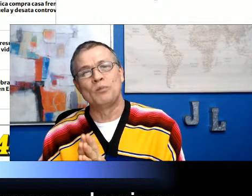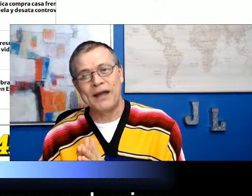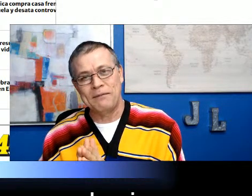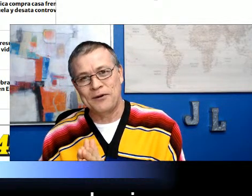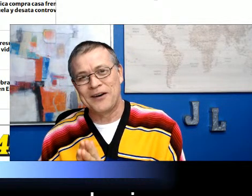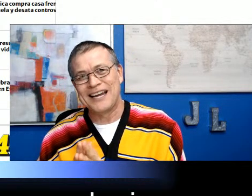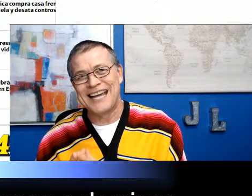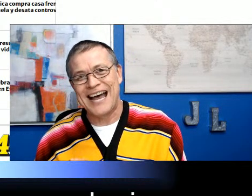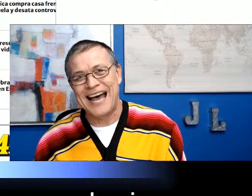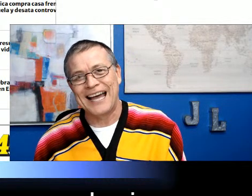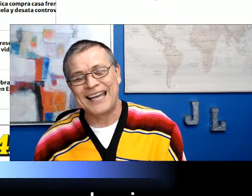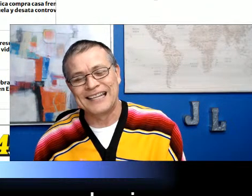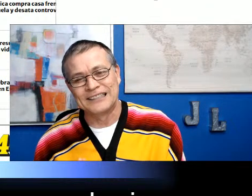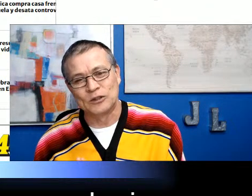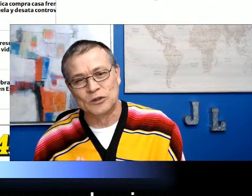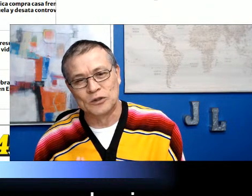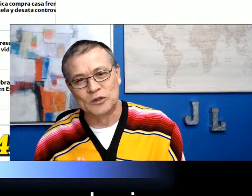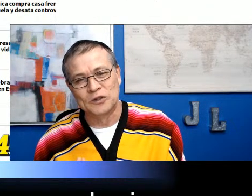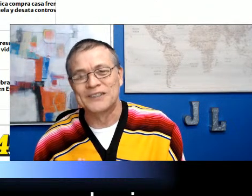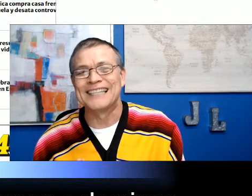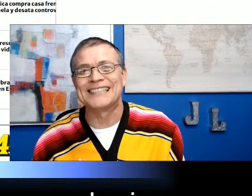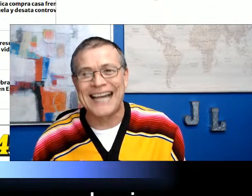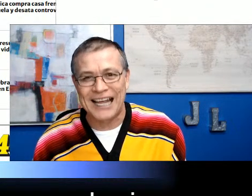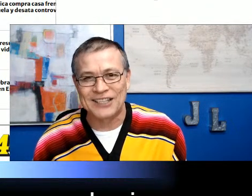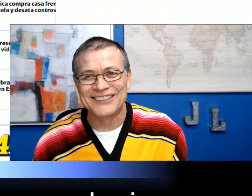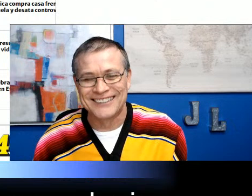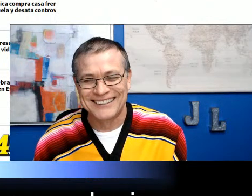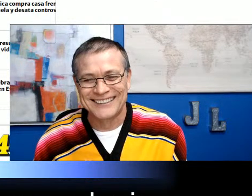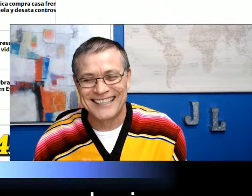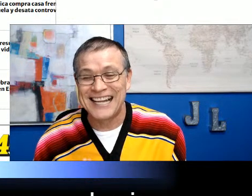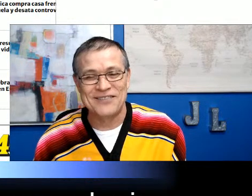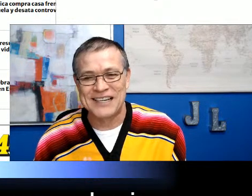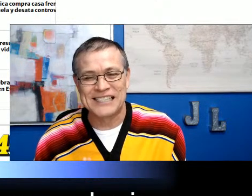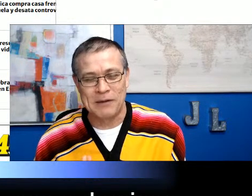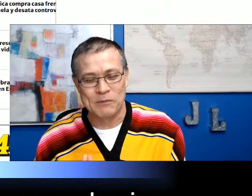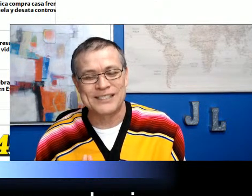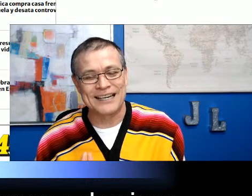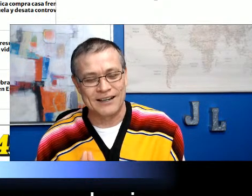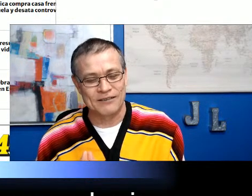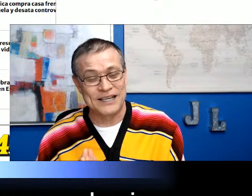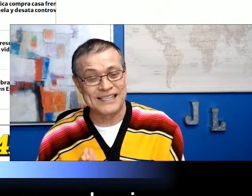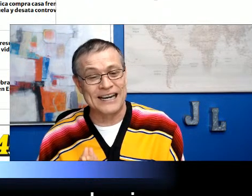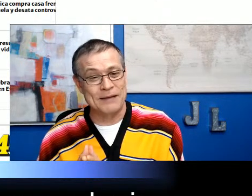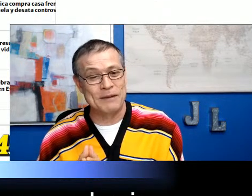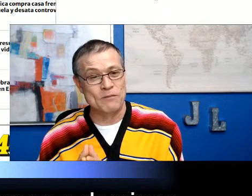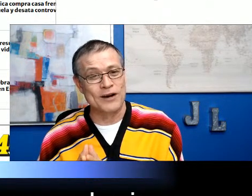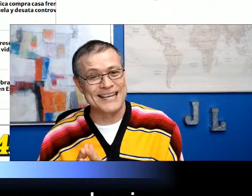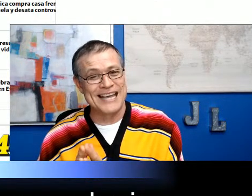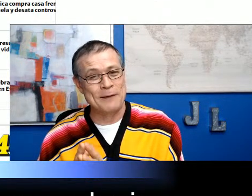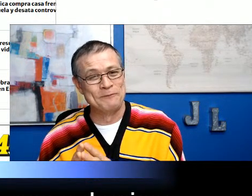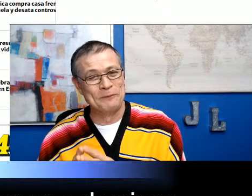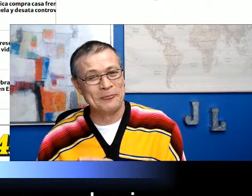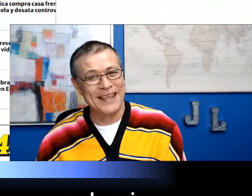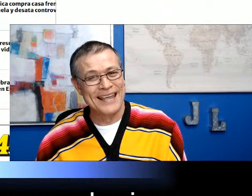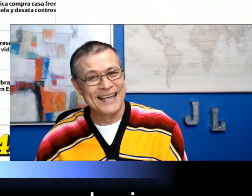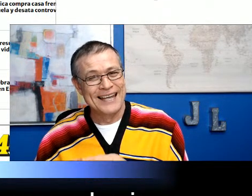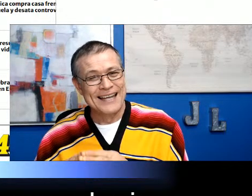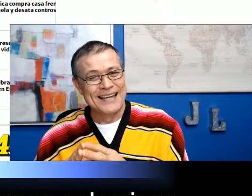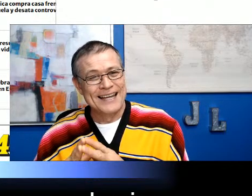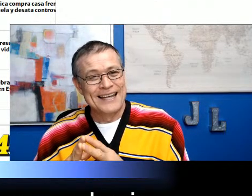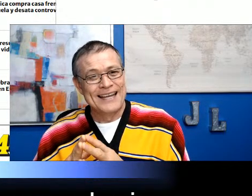a tu pueblo allá en tu estado. Nada más te vamos a refrescar la memoria.